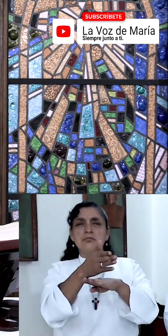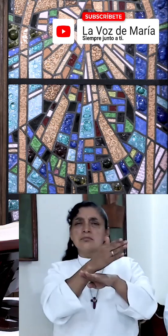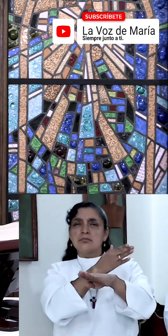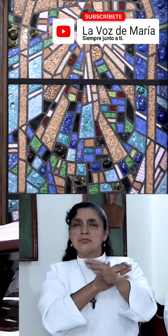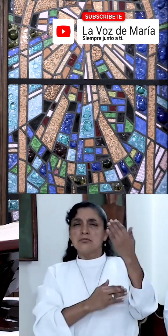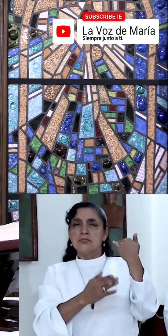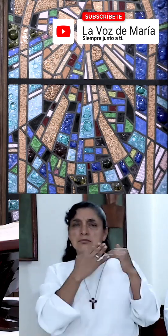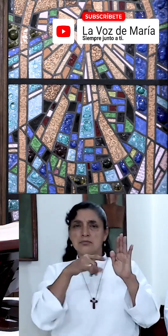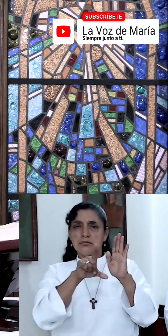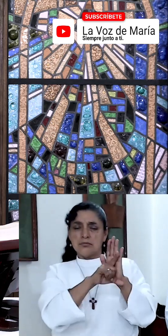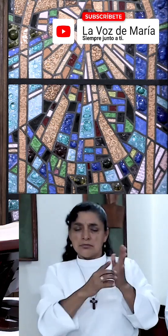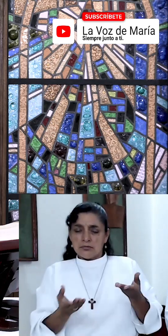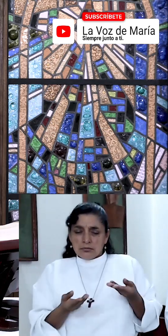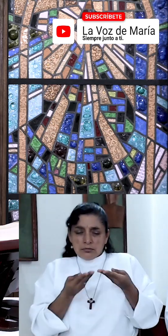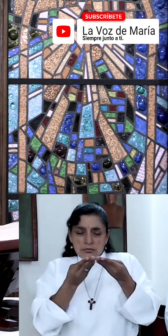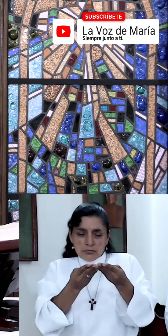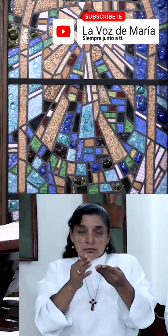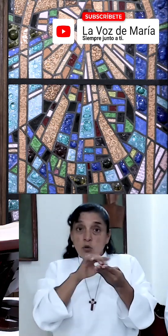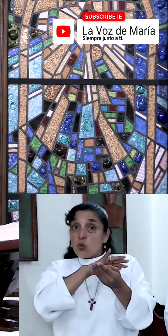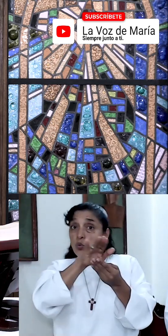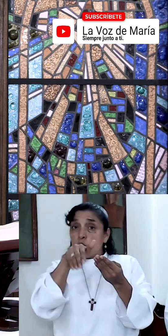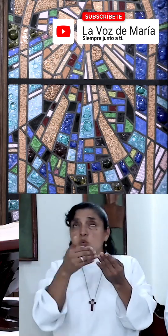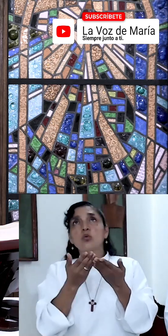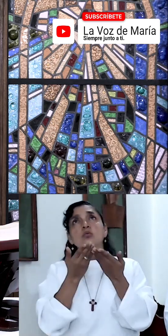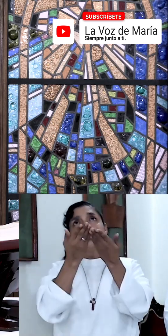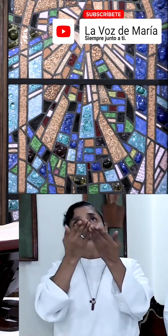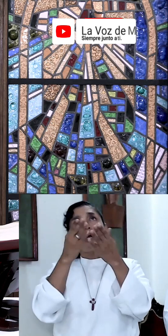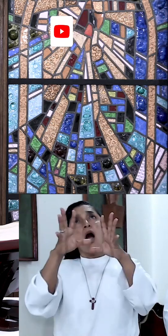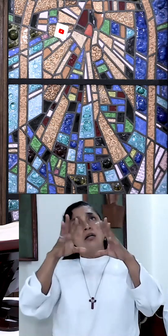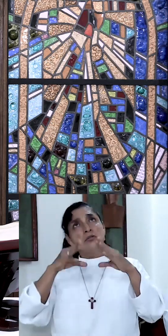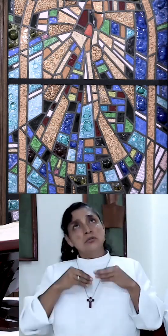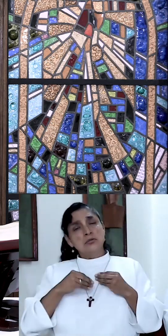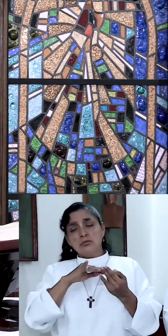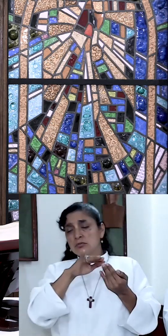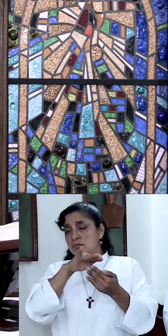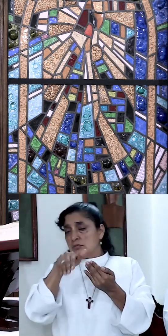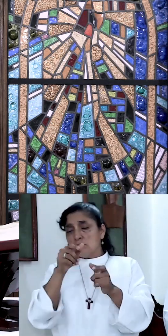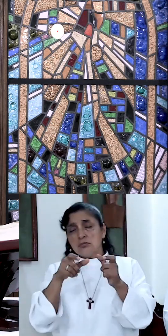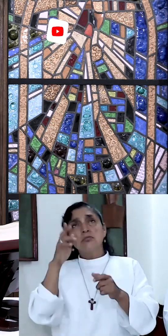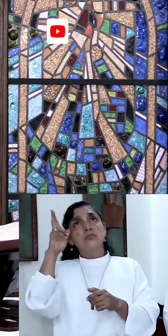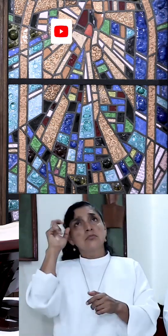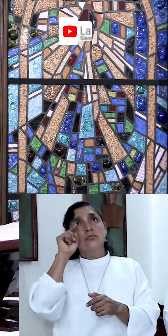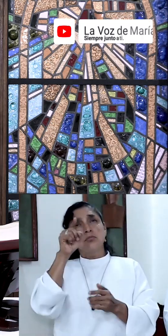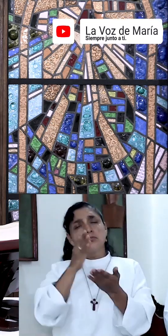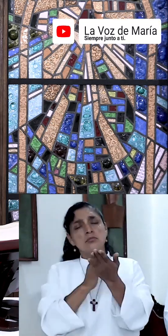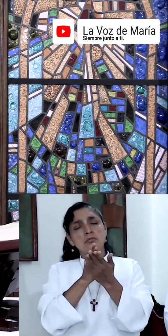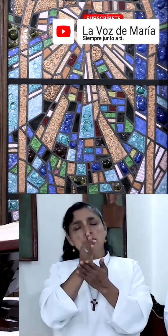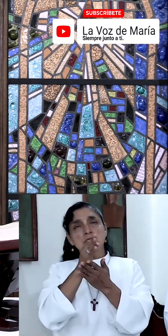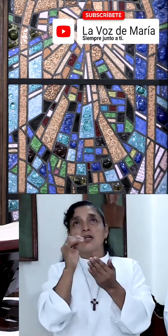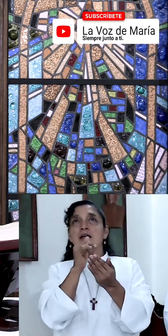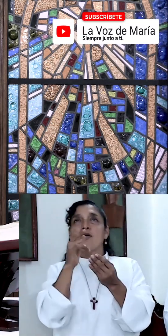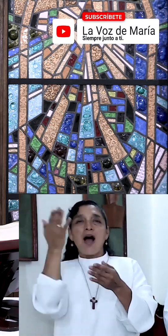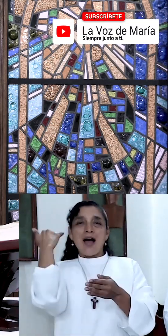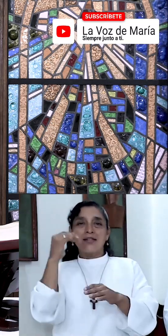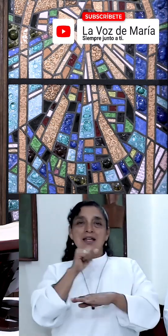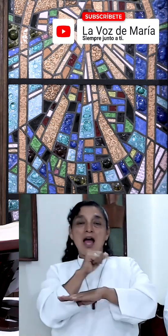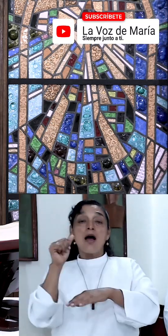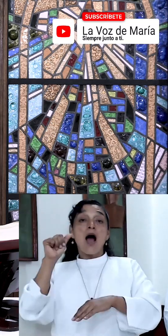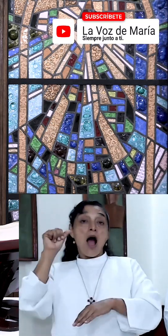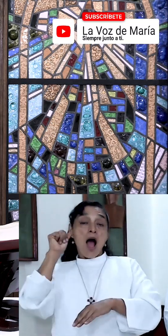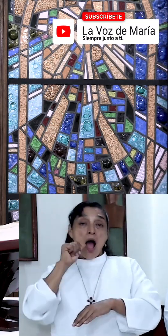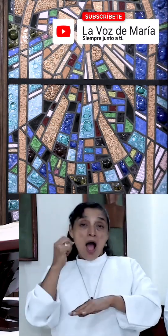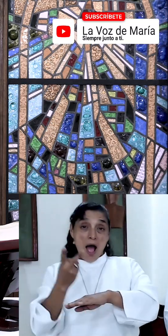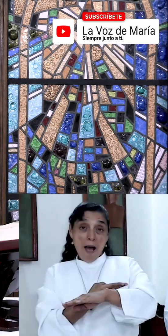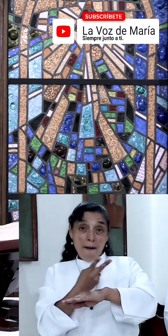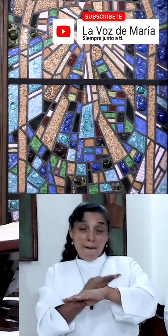antigua, recibe las ofrendas de tus fieles y santifícalos como bendijiste la de Abel, para que la oblación